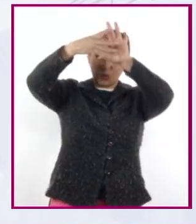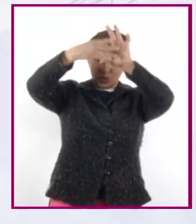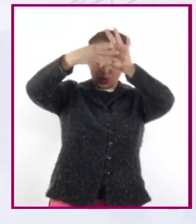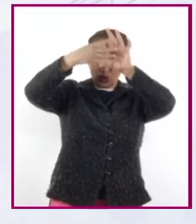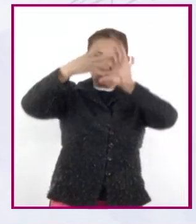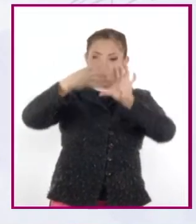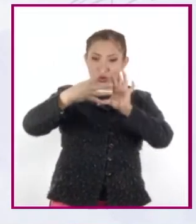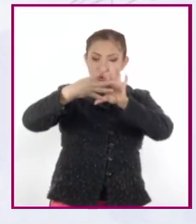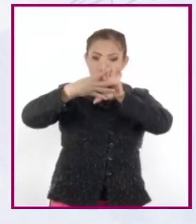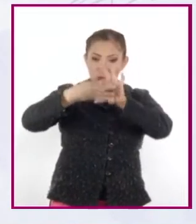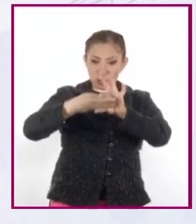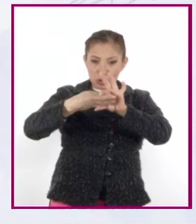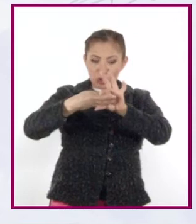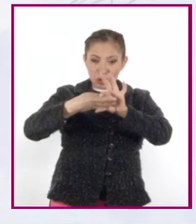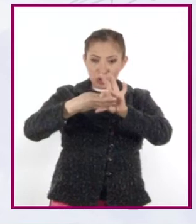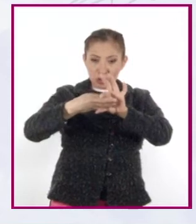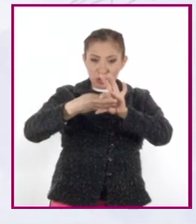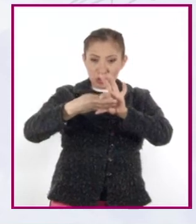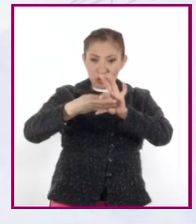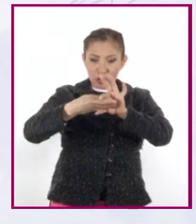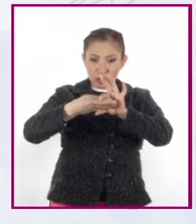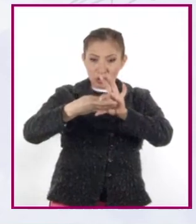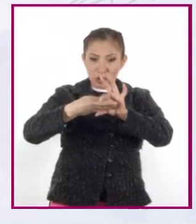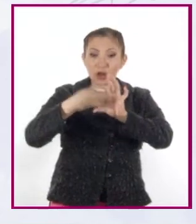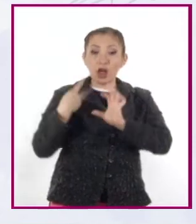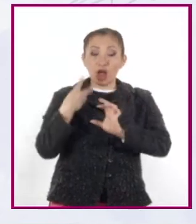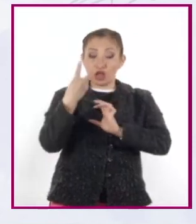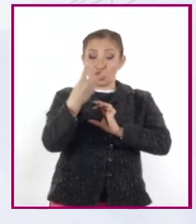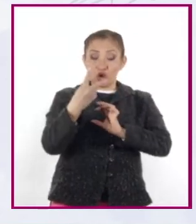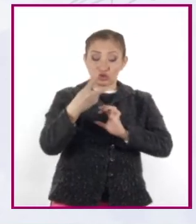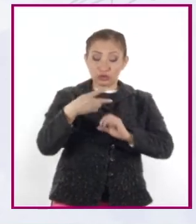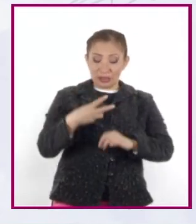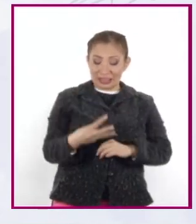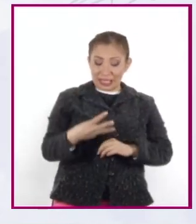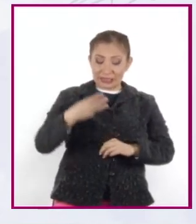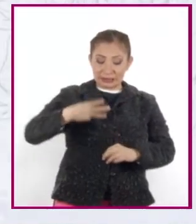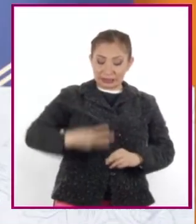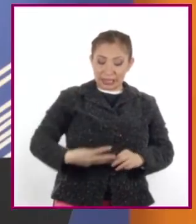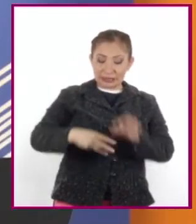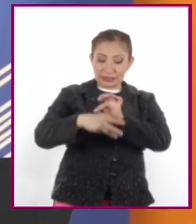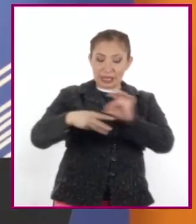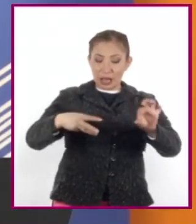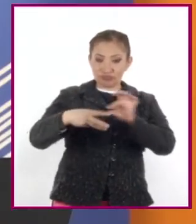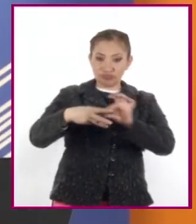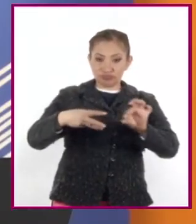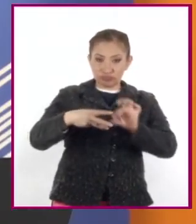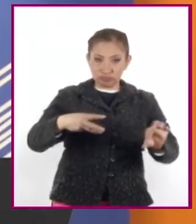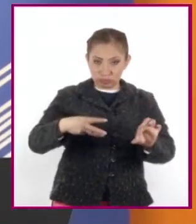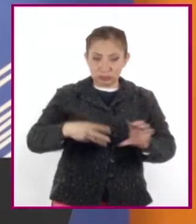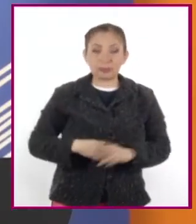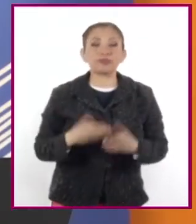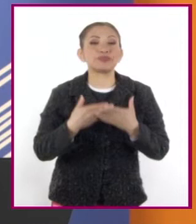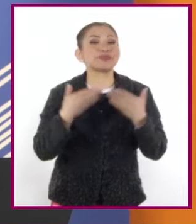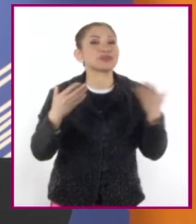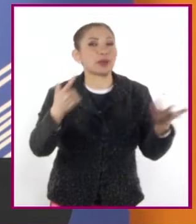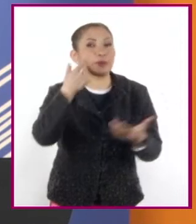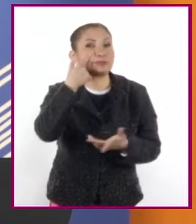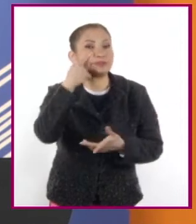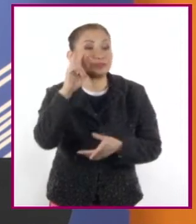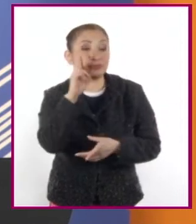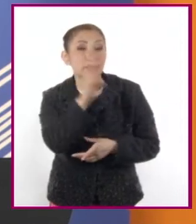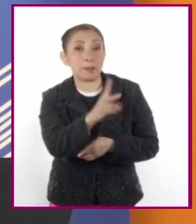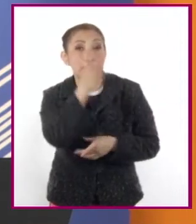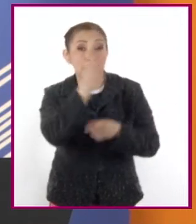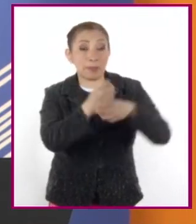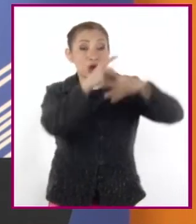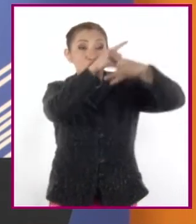distribución. 2 estrofas de 4 versos y 2 estrofas de 3 versos. Ahora encontramos que la